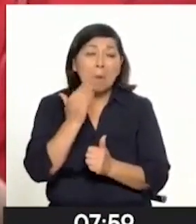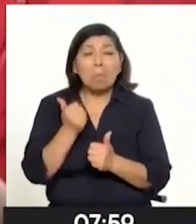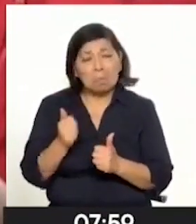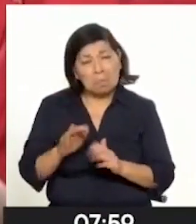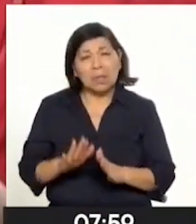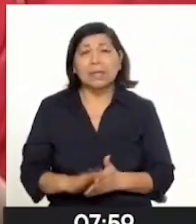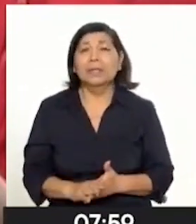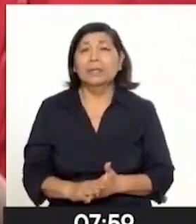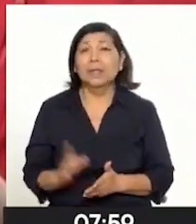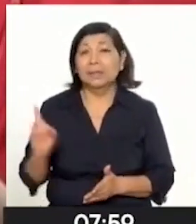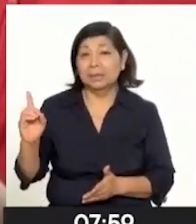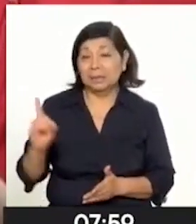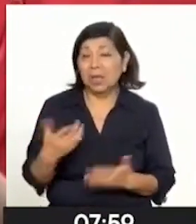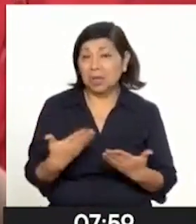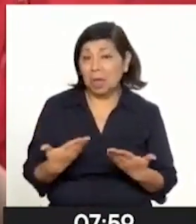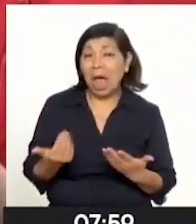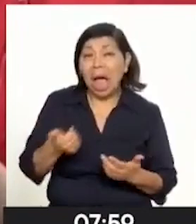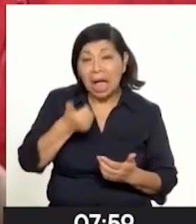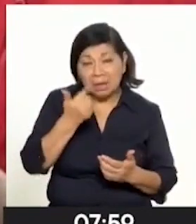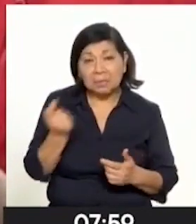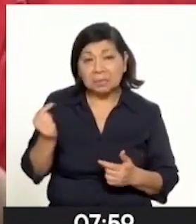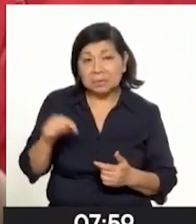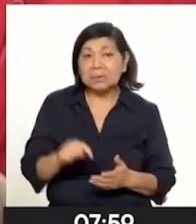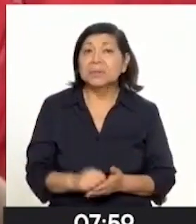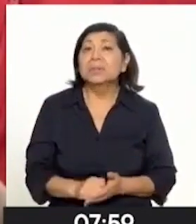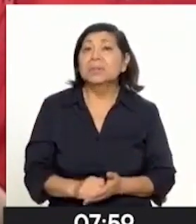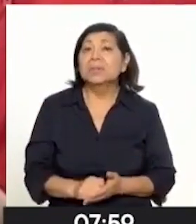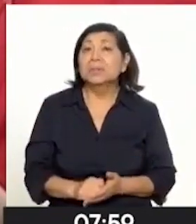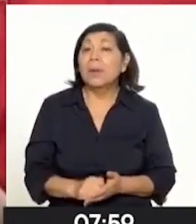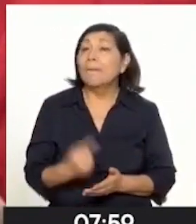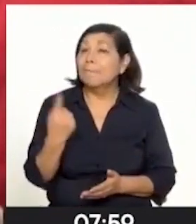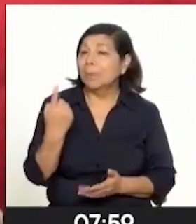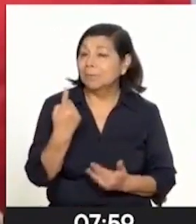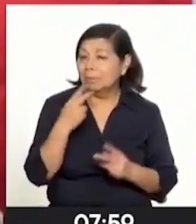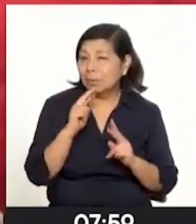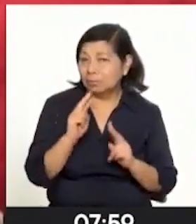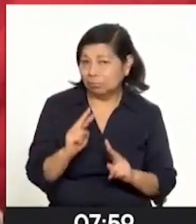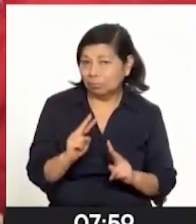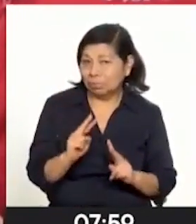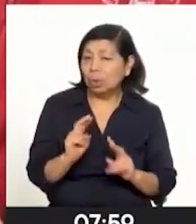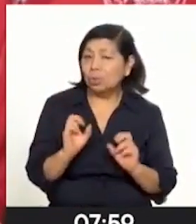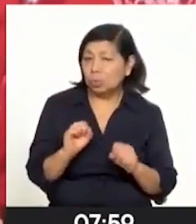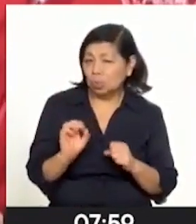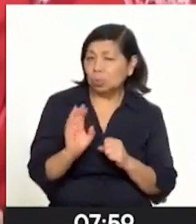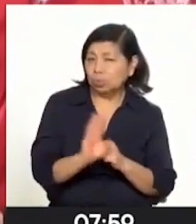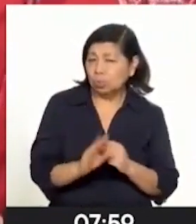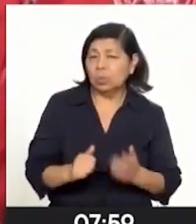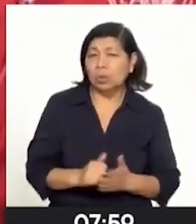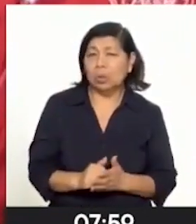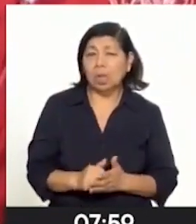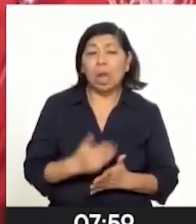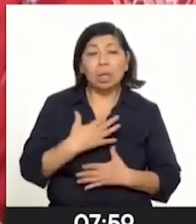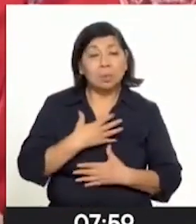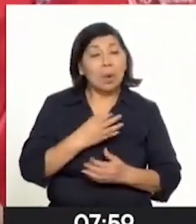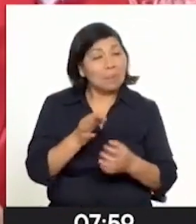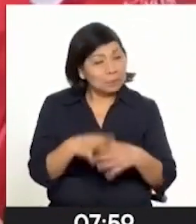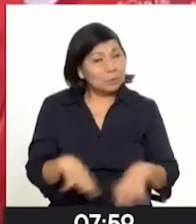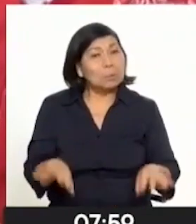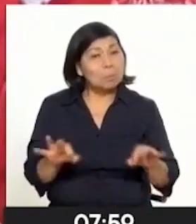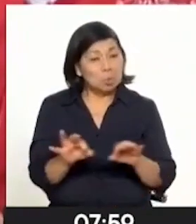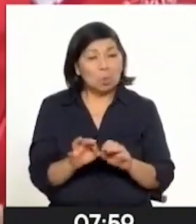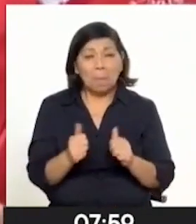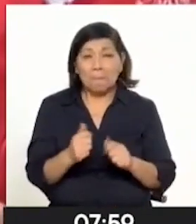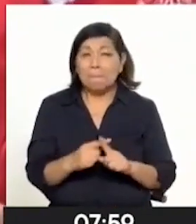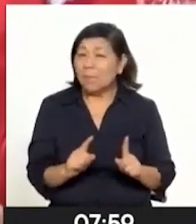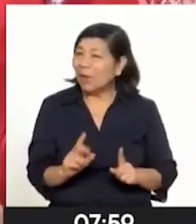está bien, es más, ha venido ya al colegio el día de ayer, entonces por ese lado lo primero que hemos visto es que se garantice la salud del niño. En ese sentido está